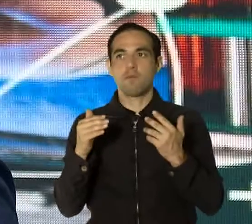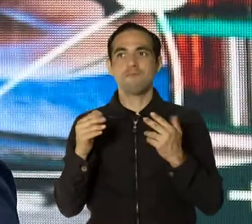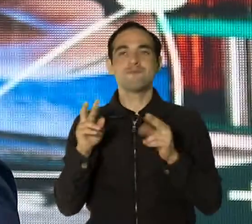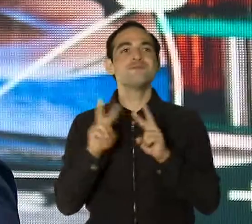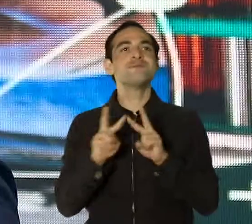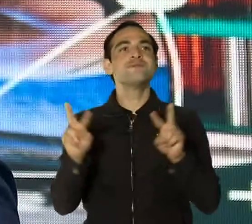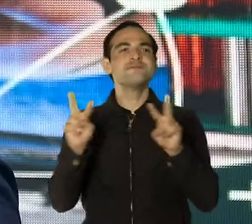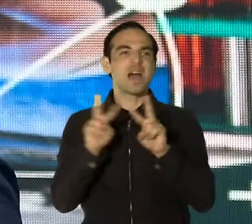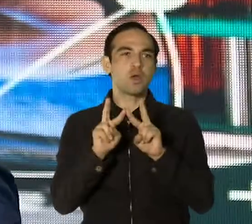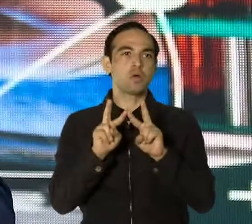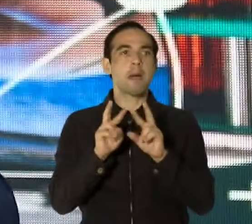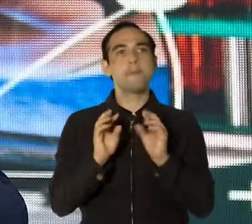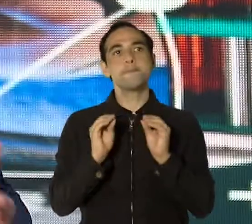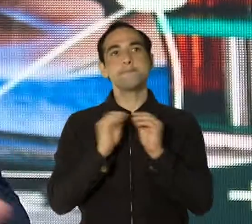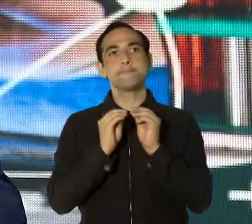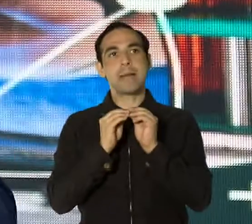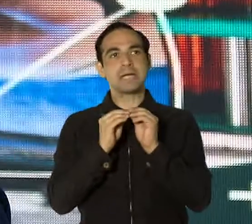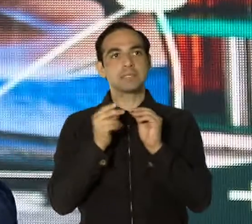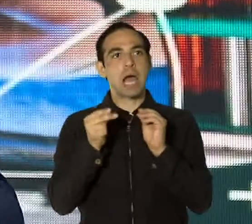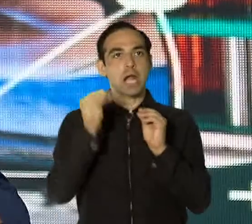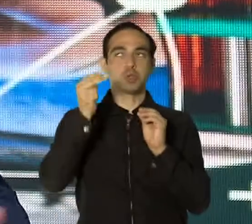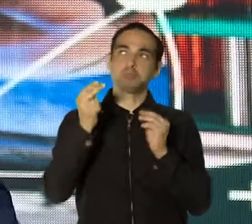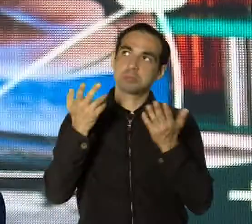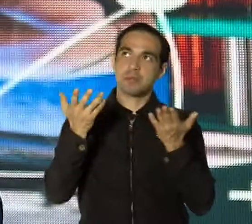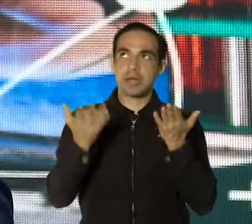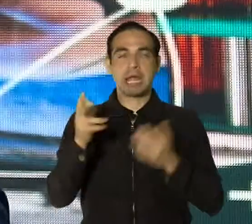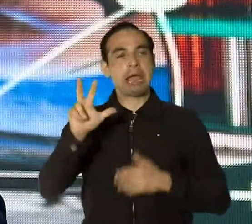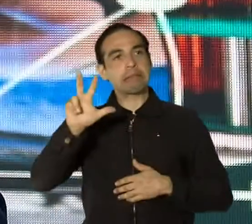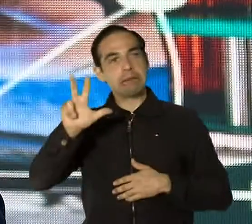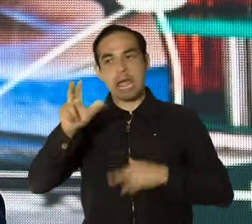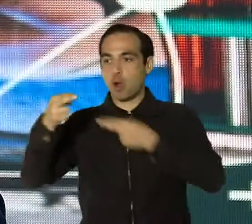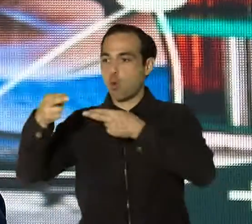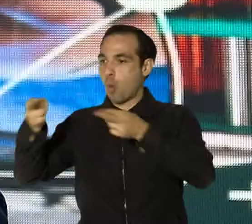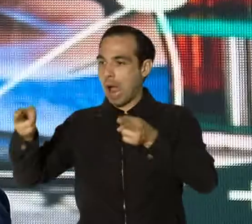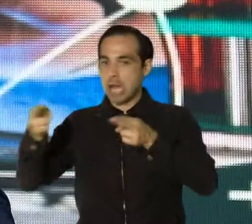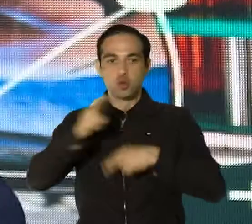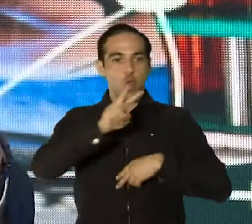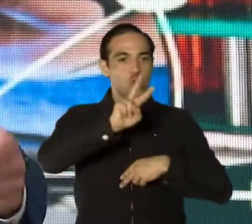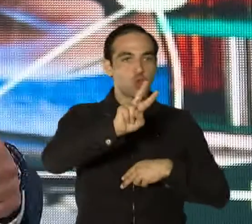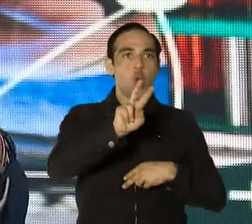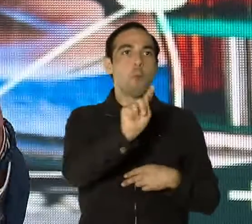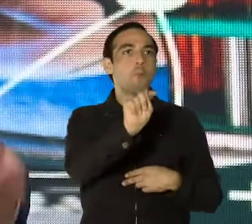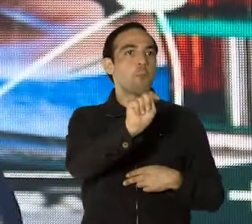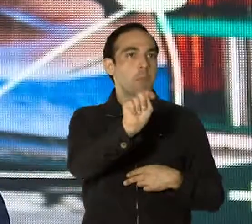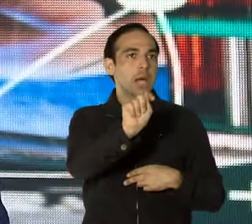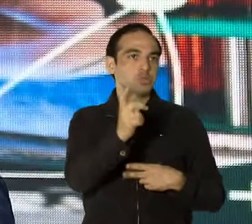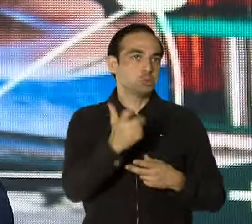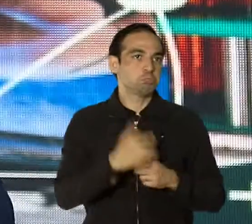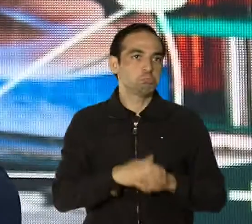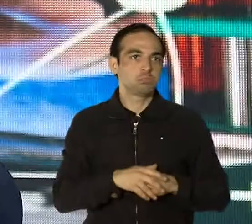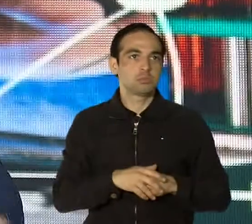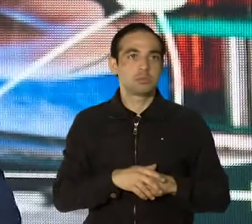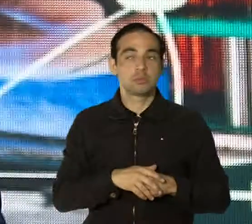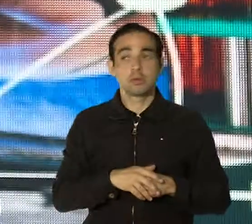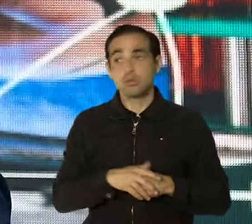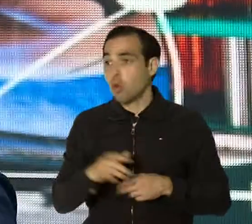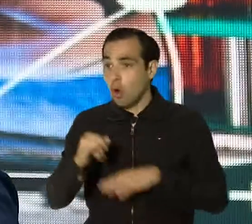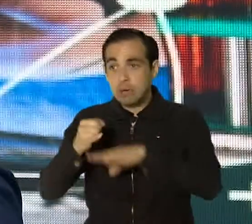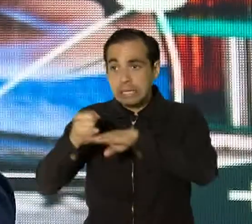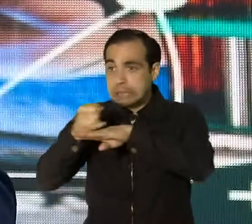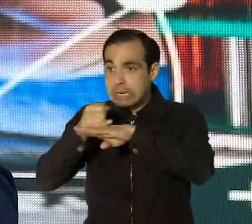más alto, con 3 cuartos, 2 baños, para la comodidad de la familia. Pero sí, están las ayudas, los intereses